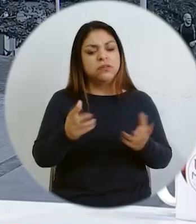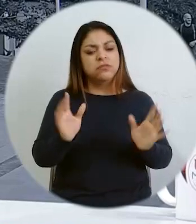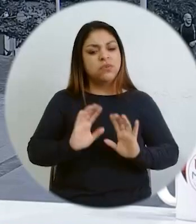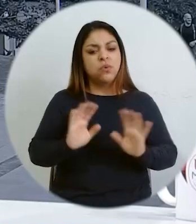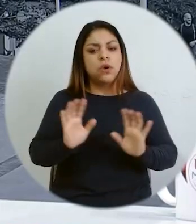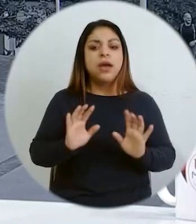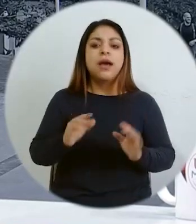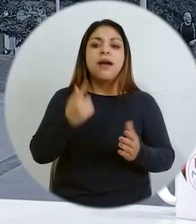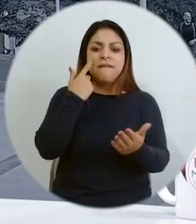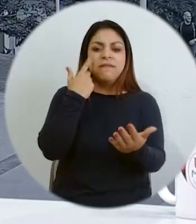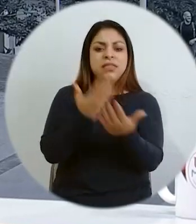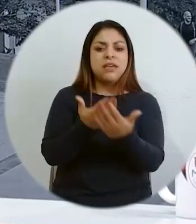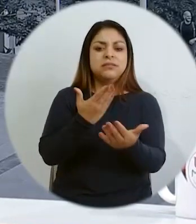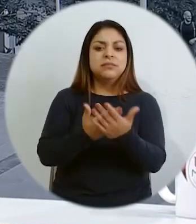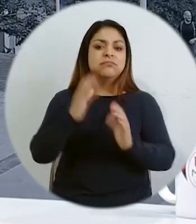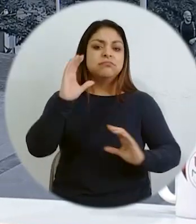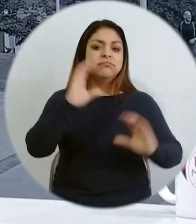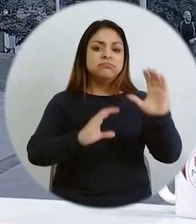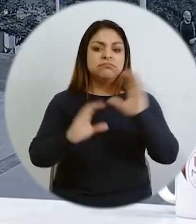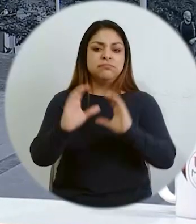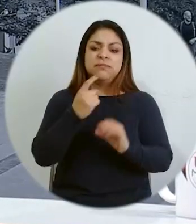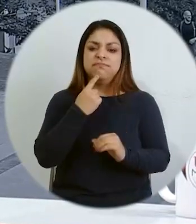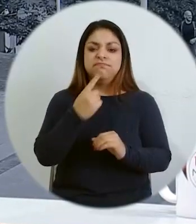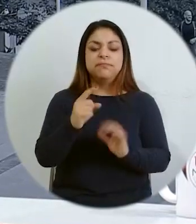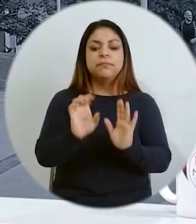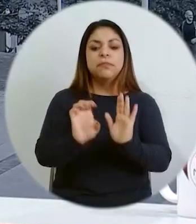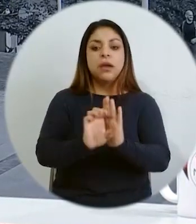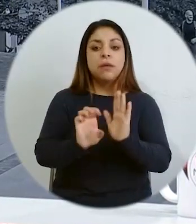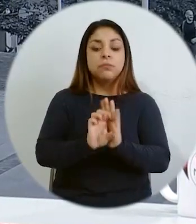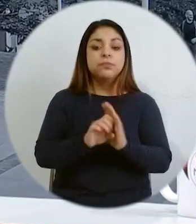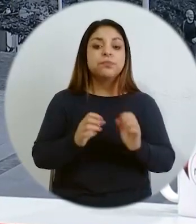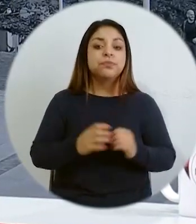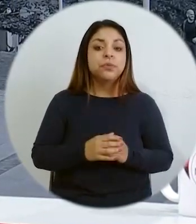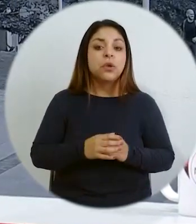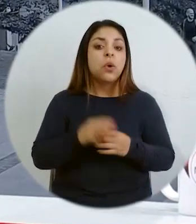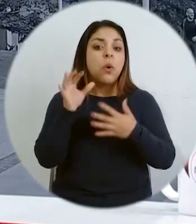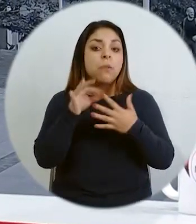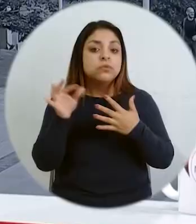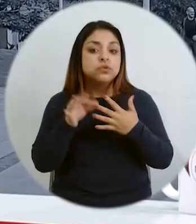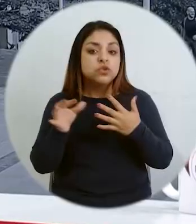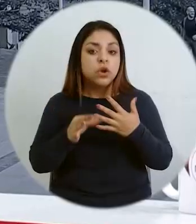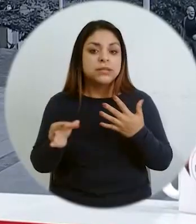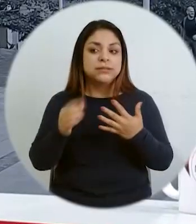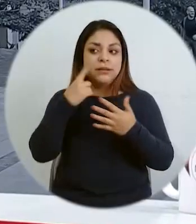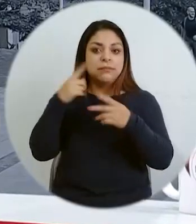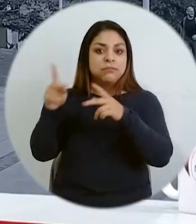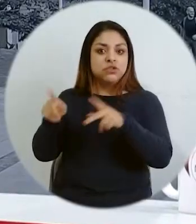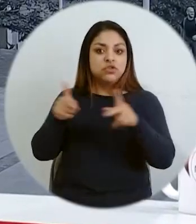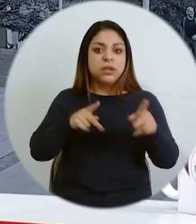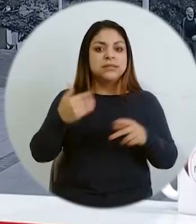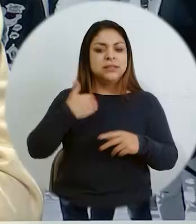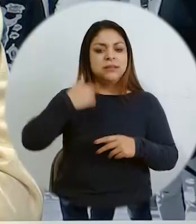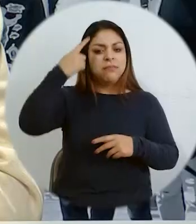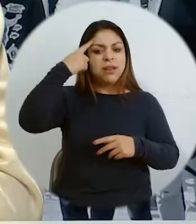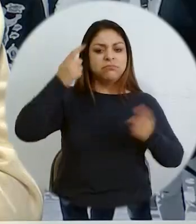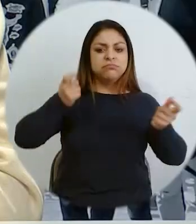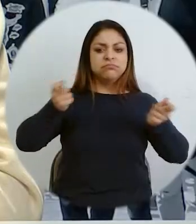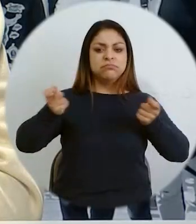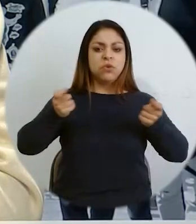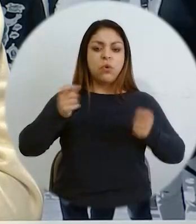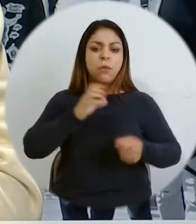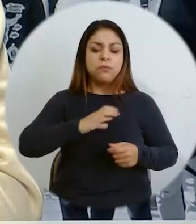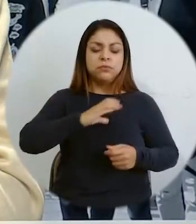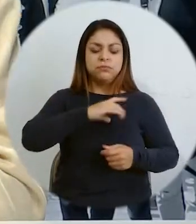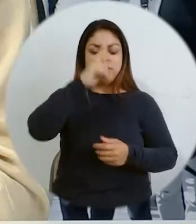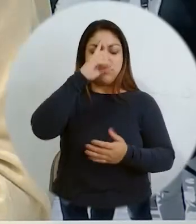pero lo que la evidencia científica demuestra es que, por ejemplo, los mecanismos que las personas tenemos, por ejemplo a nivel cognitivo, para